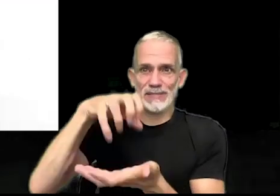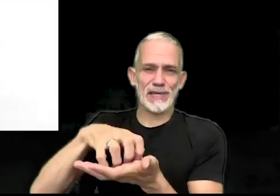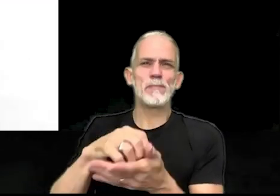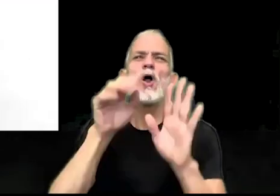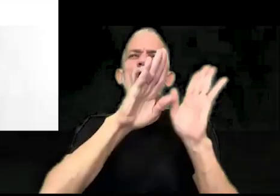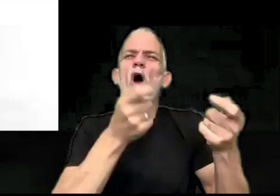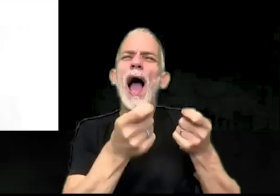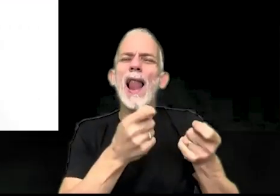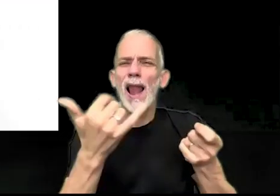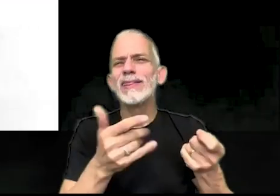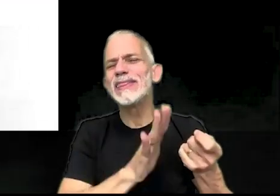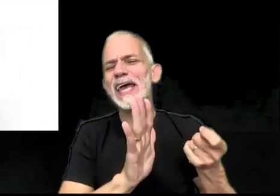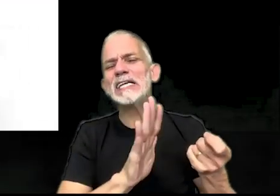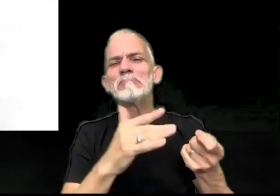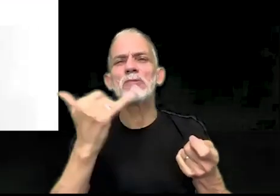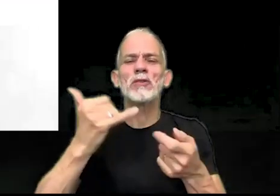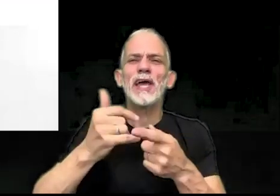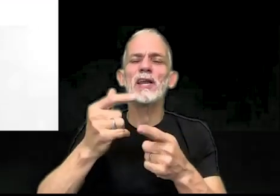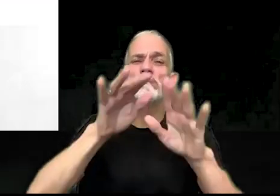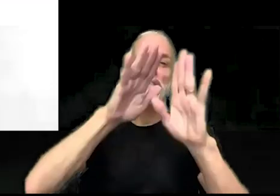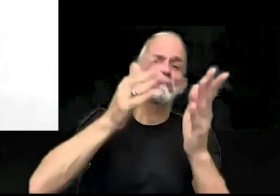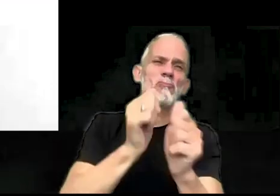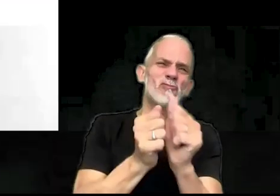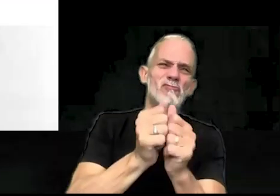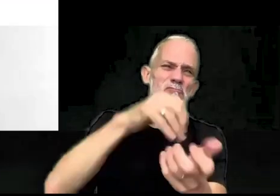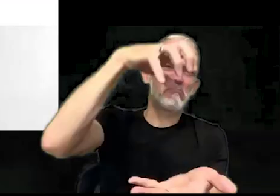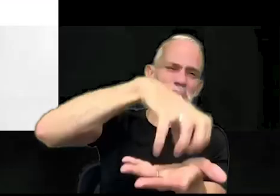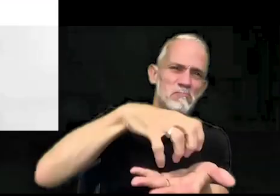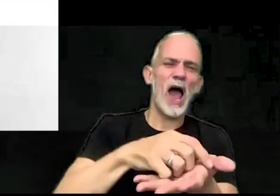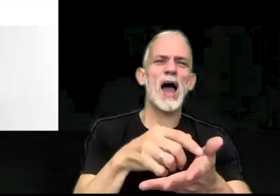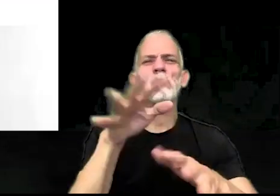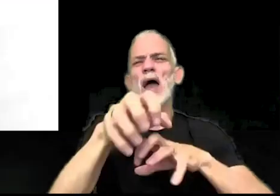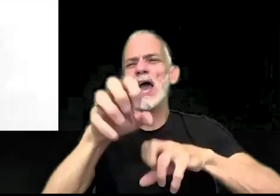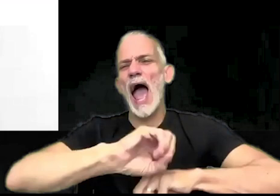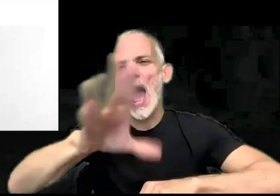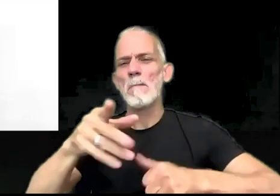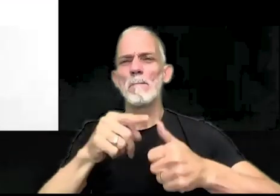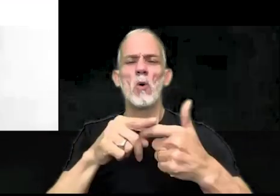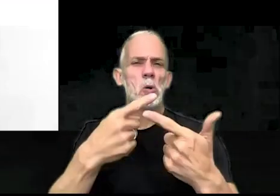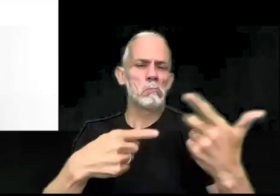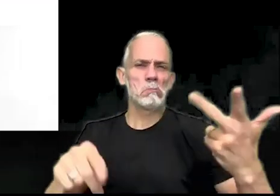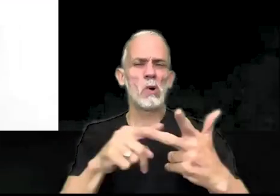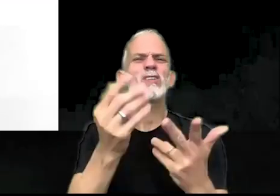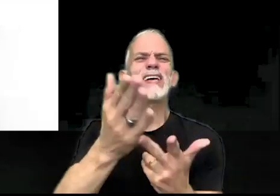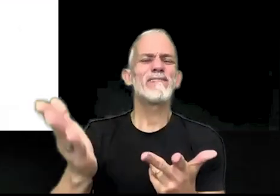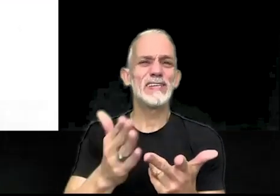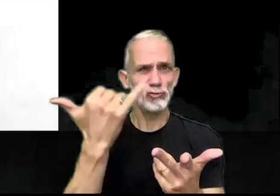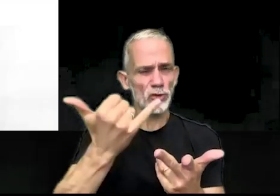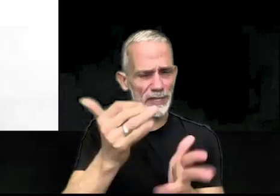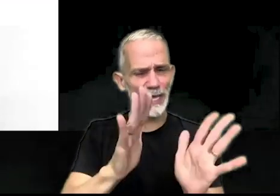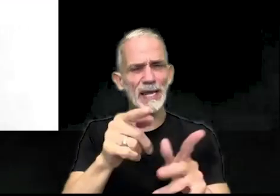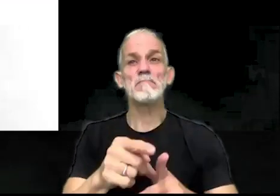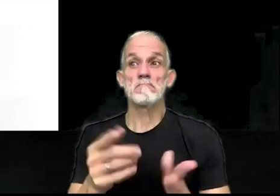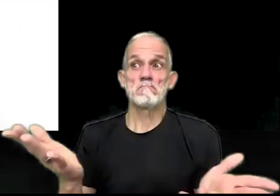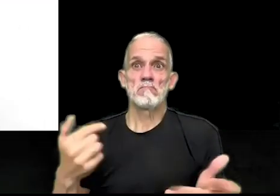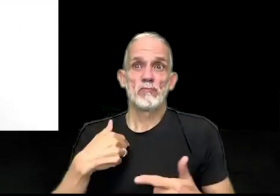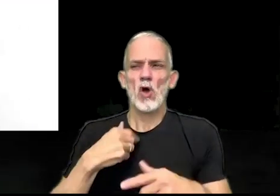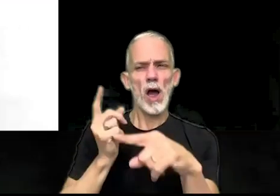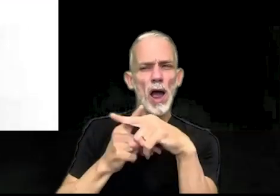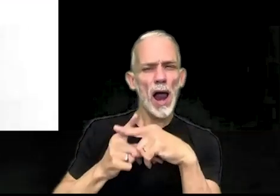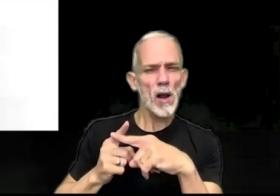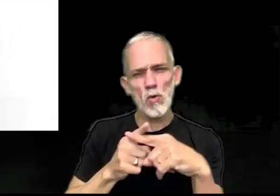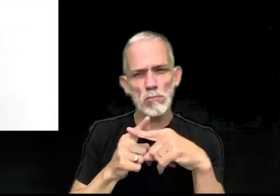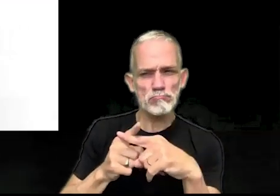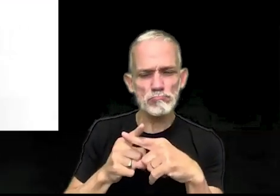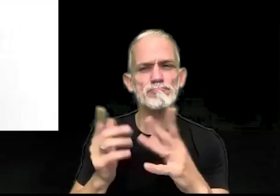tiene un local comercial, porque tiene un establecimiento agropecuario, industrial o de servicios, tengo que